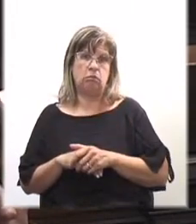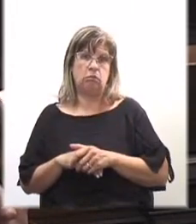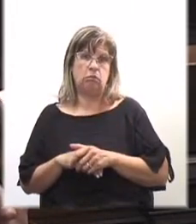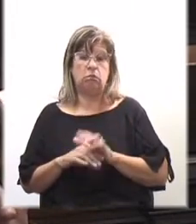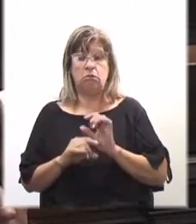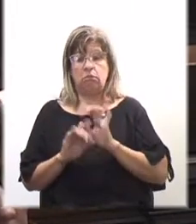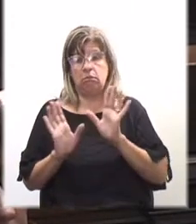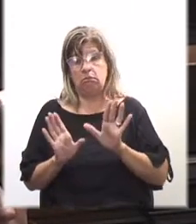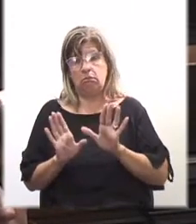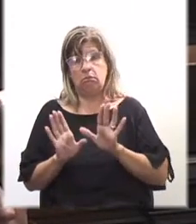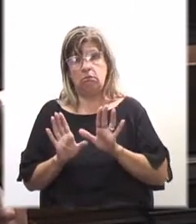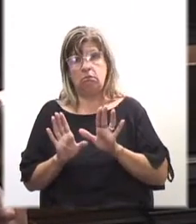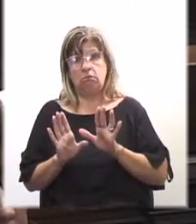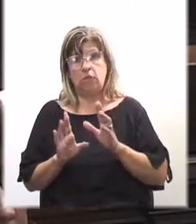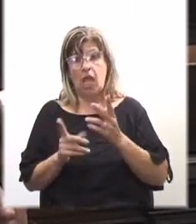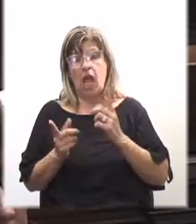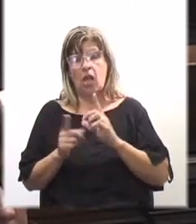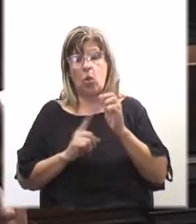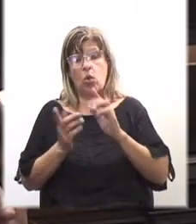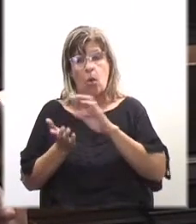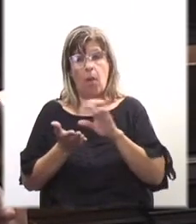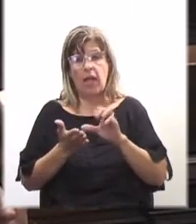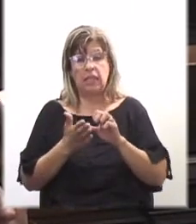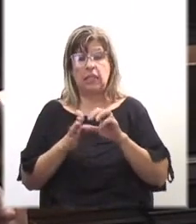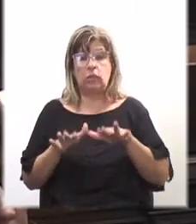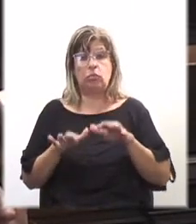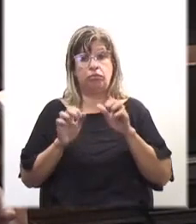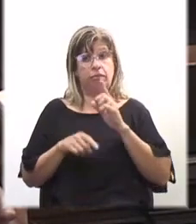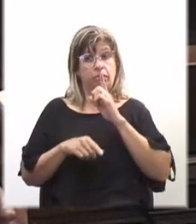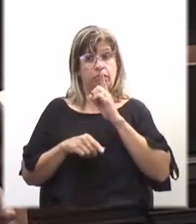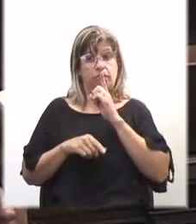Claro, hubo abstenciones, 41